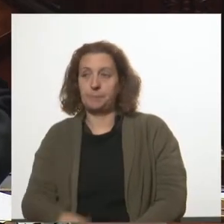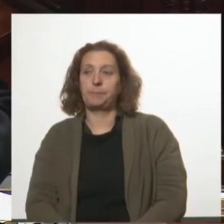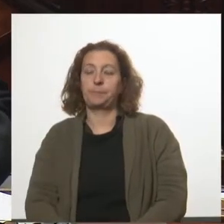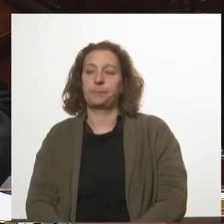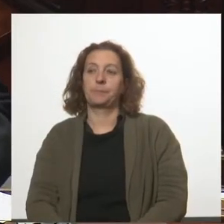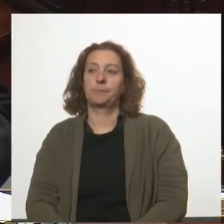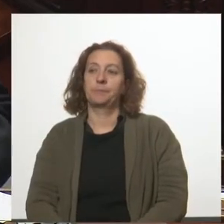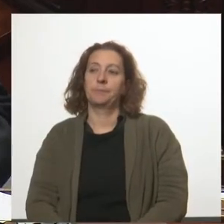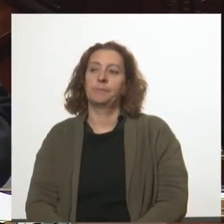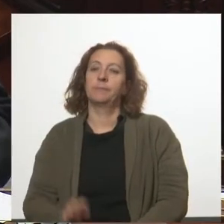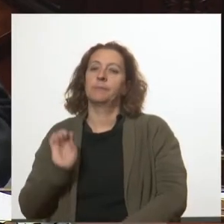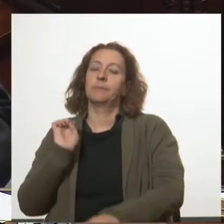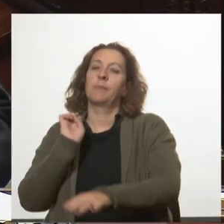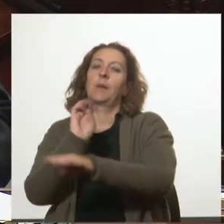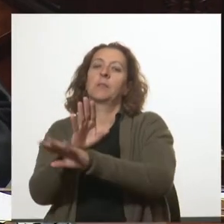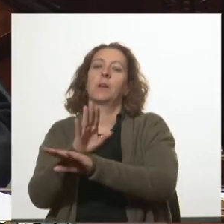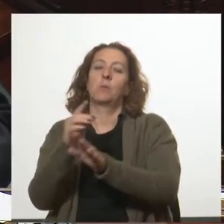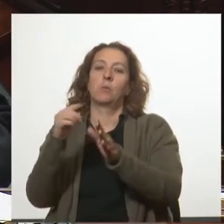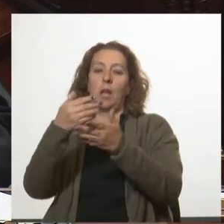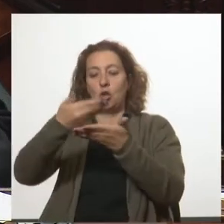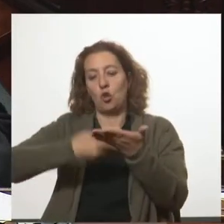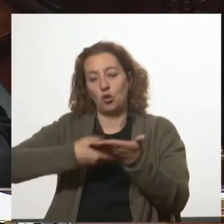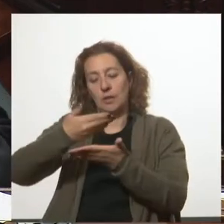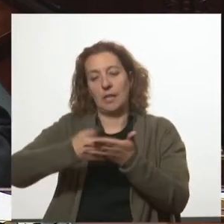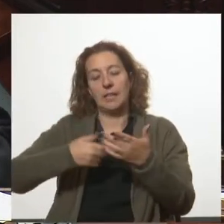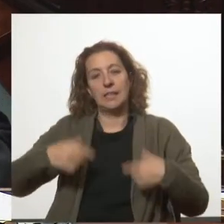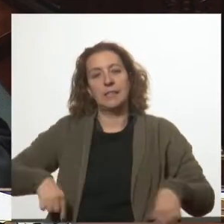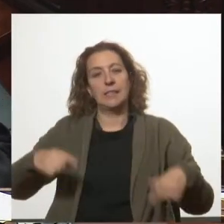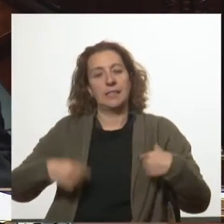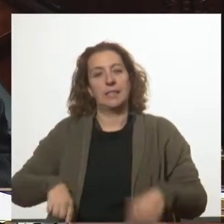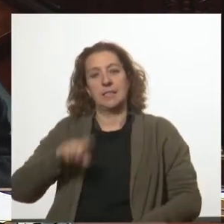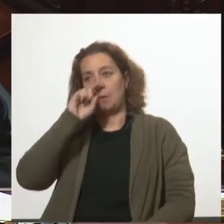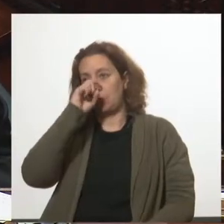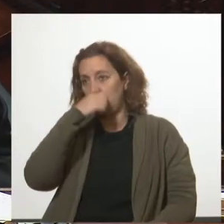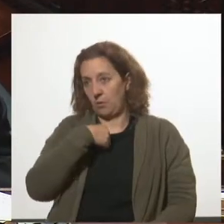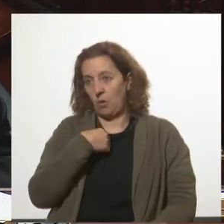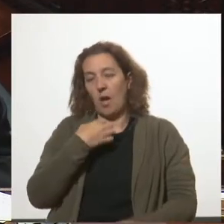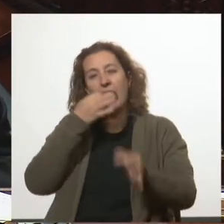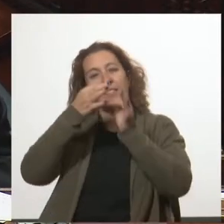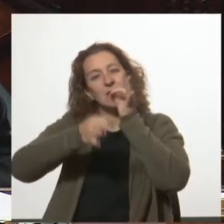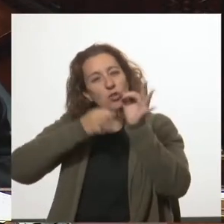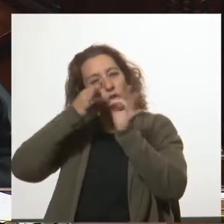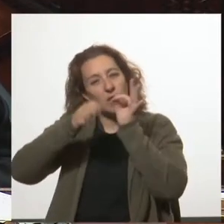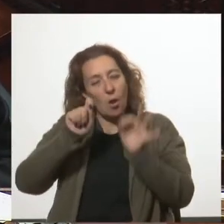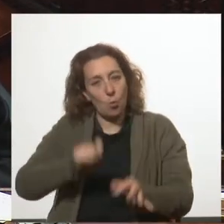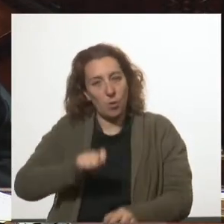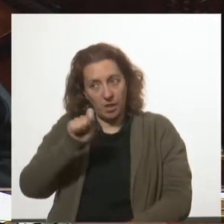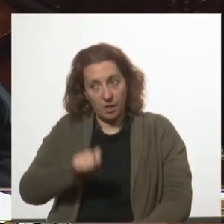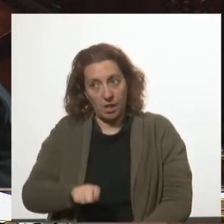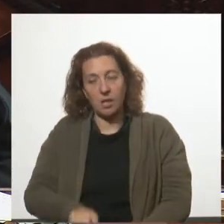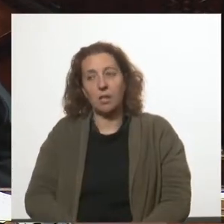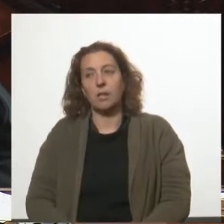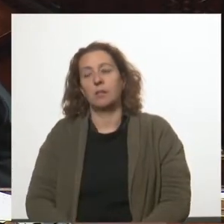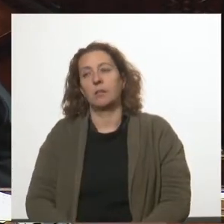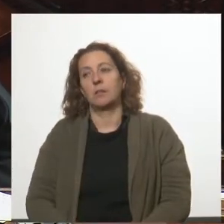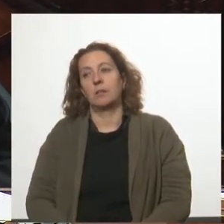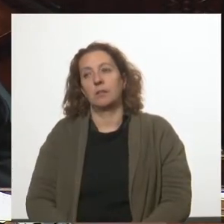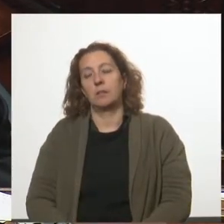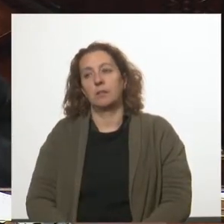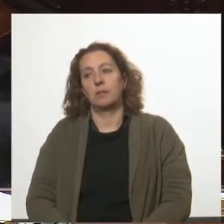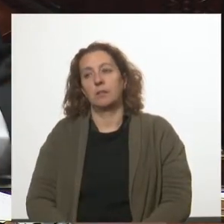envía una nota a la intendencia de montevideo la escribanía de asesoría jurídica el nombre de antel